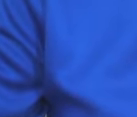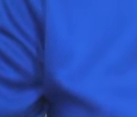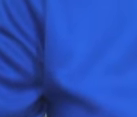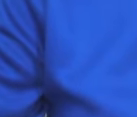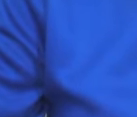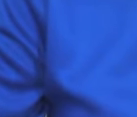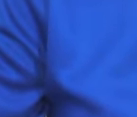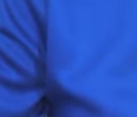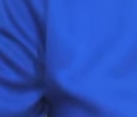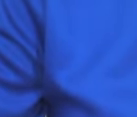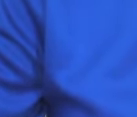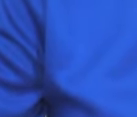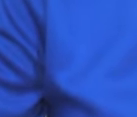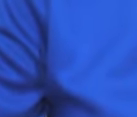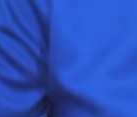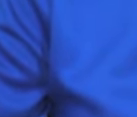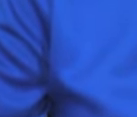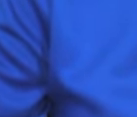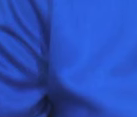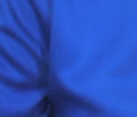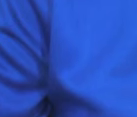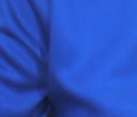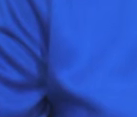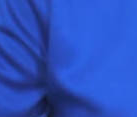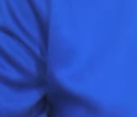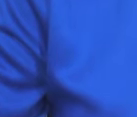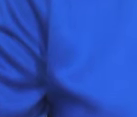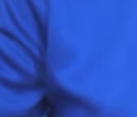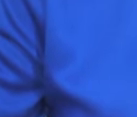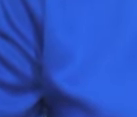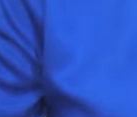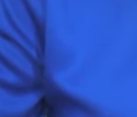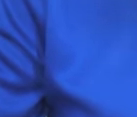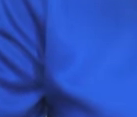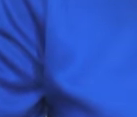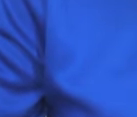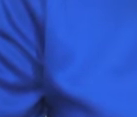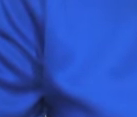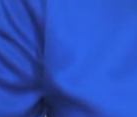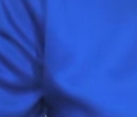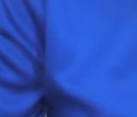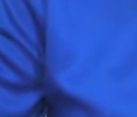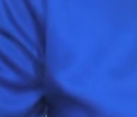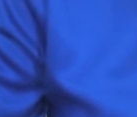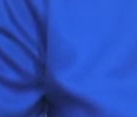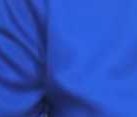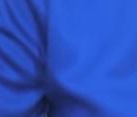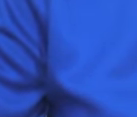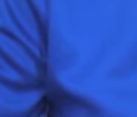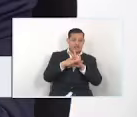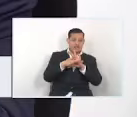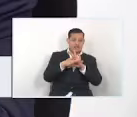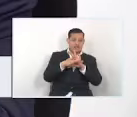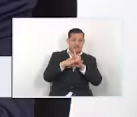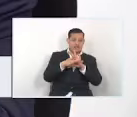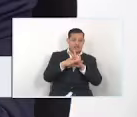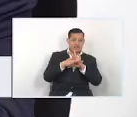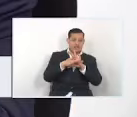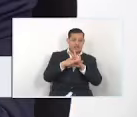respondió el viceministro de Agricultura y Ganadería, ¿verdad? Adelante,